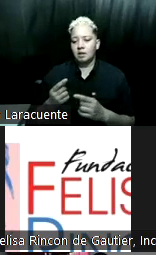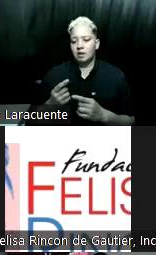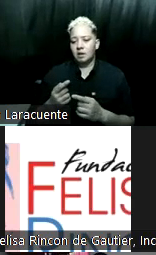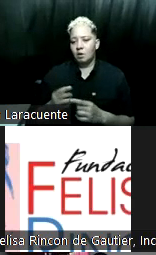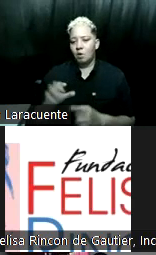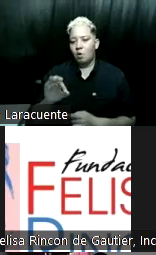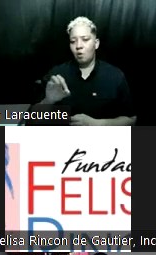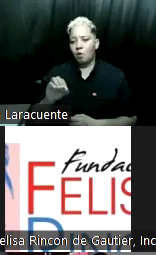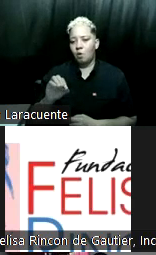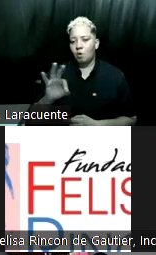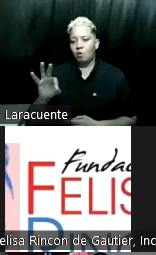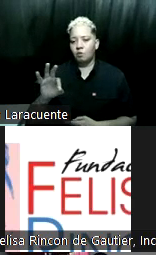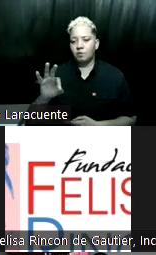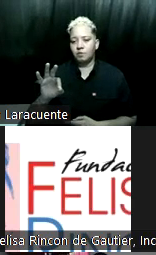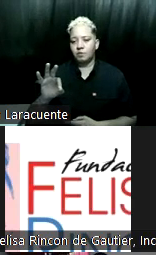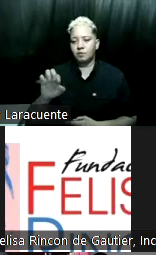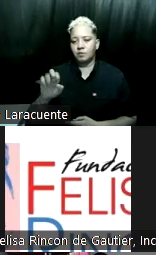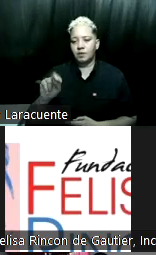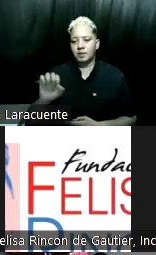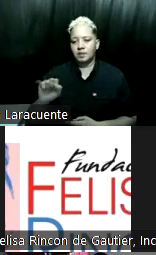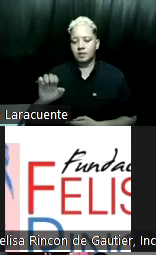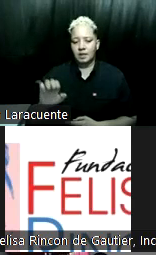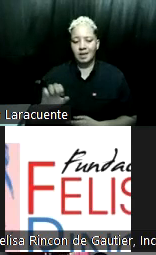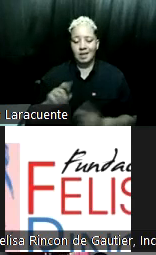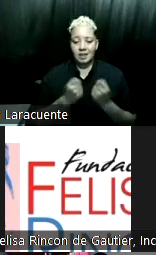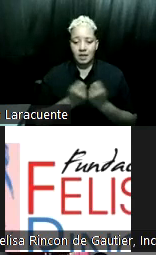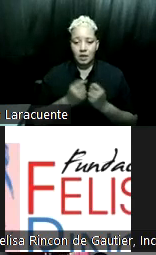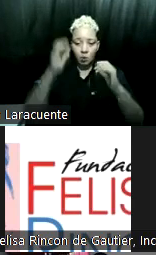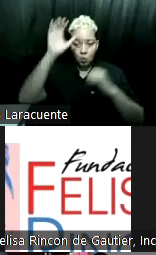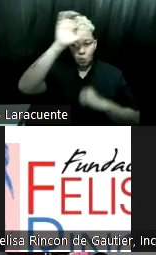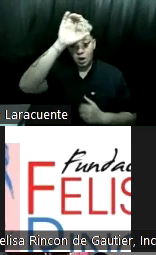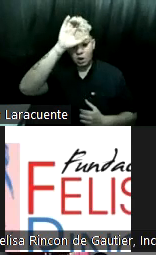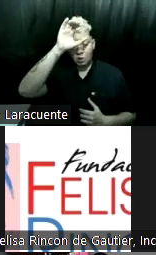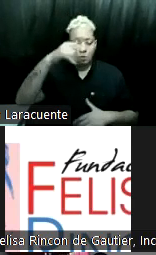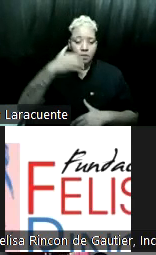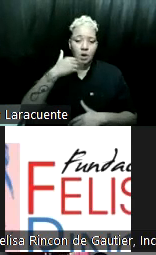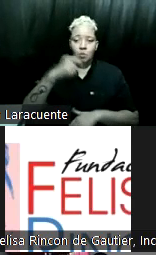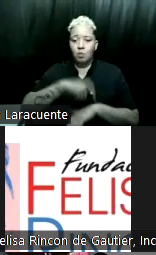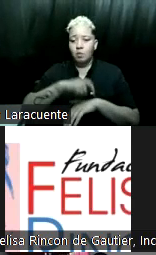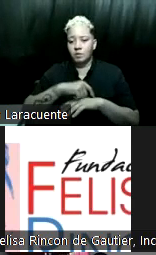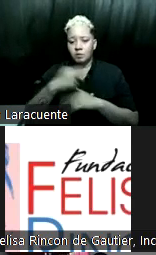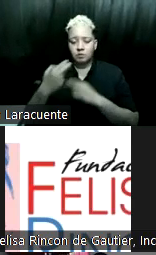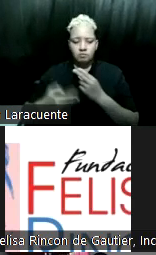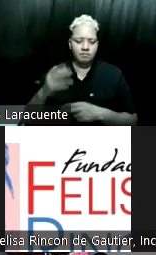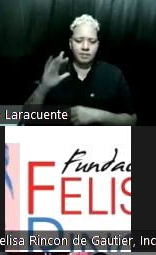cubano, este es el mejor momento de su historia, nunca más